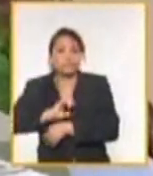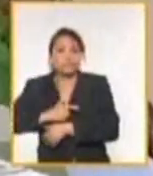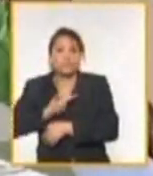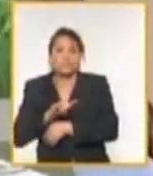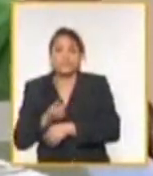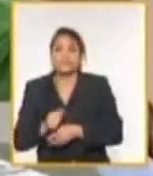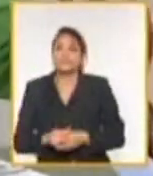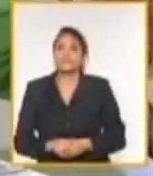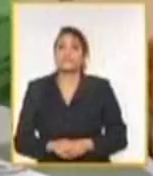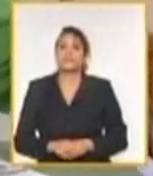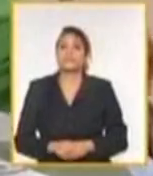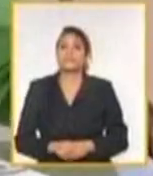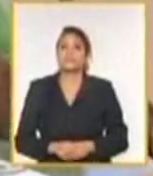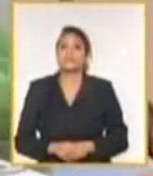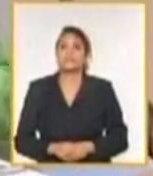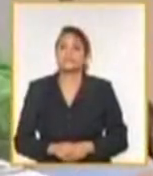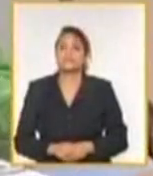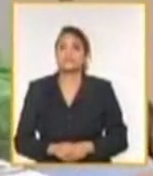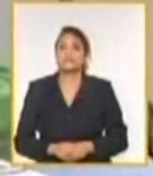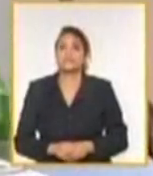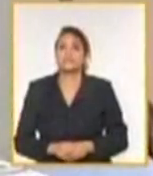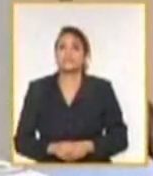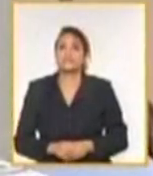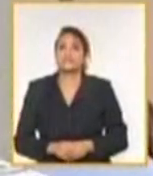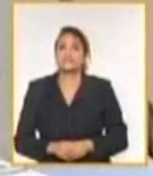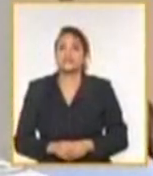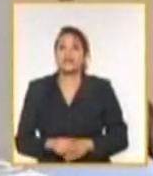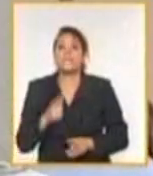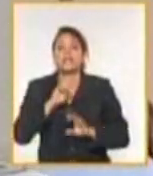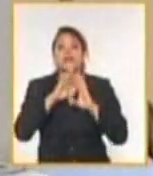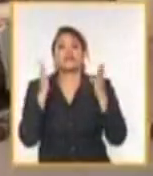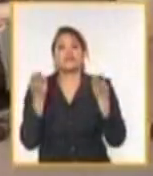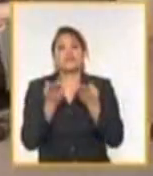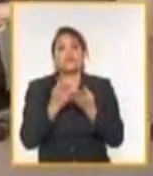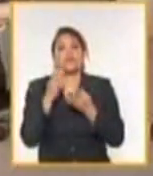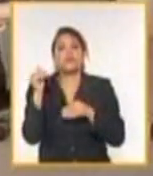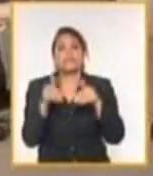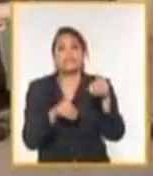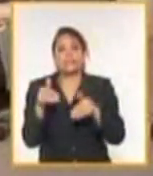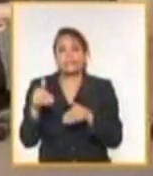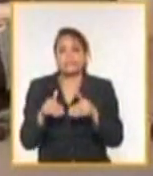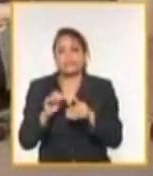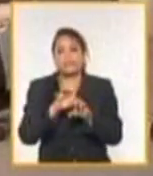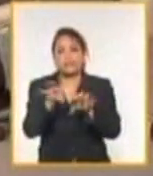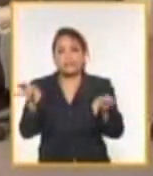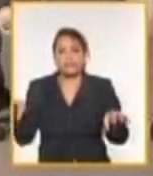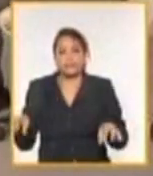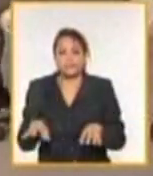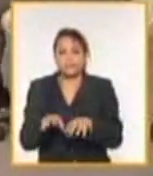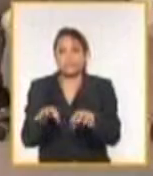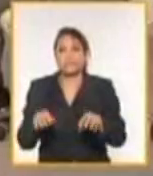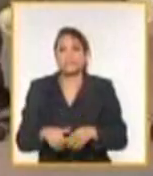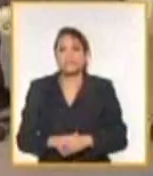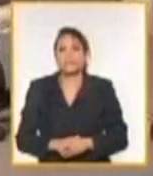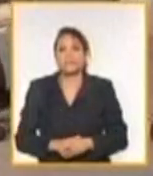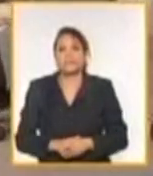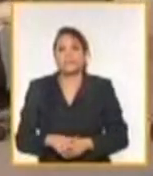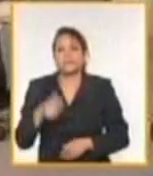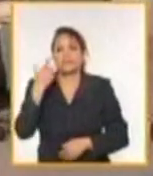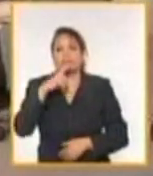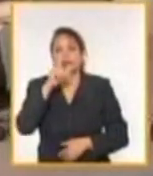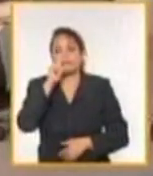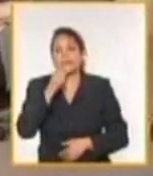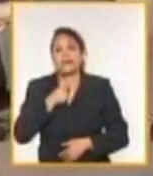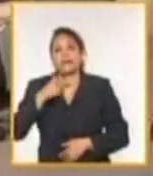intelectualidad revolucionaria en Cuba, para que formen parte de esos espacios. Ahí estuvo Vieta, estuvo Abel, mucho tiempo con nosotros, el propio